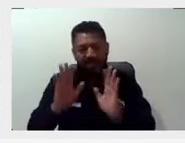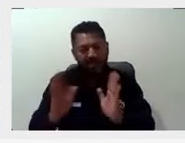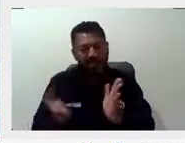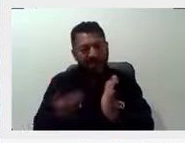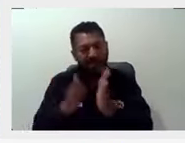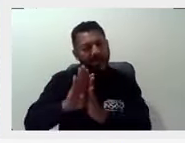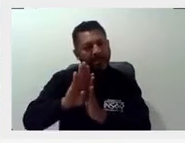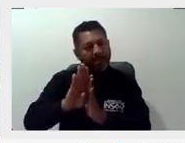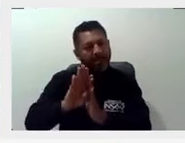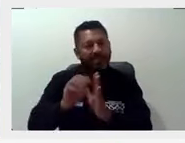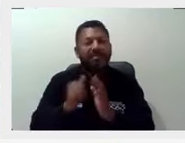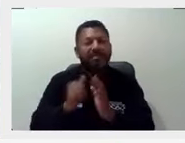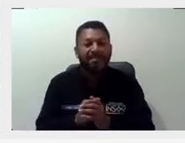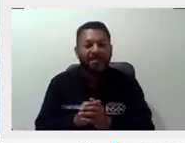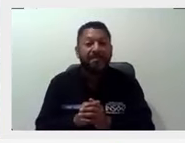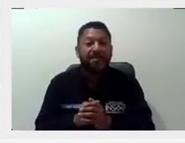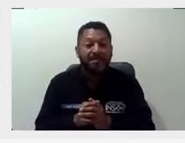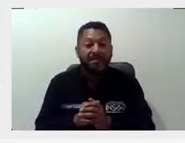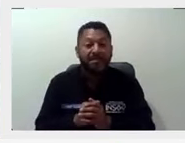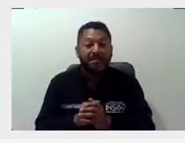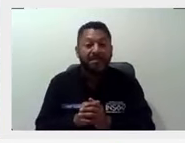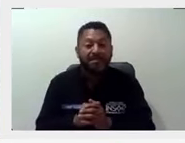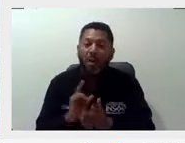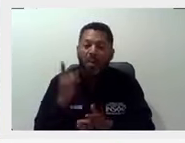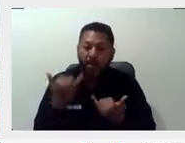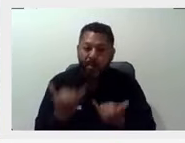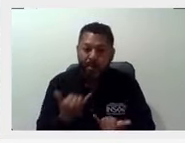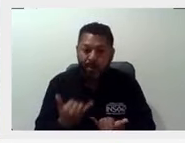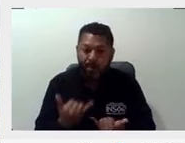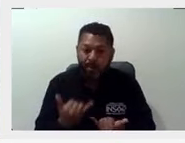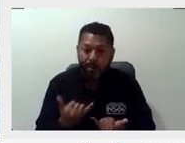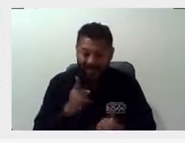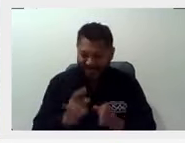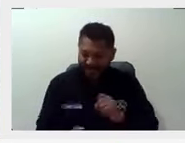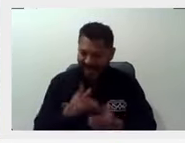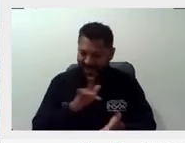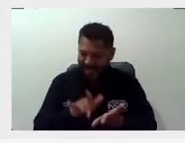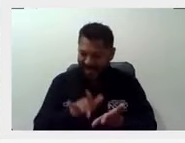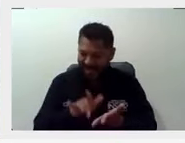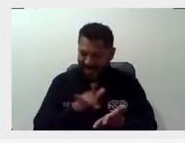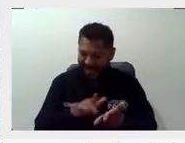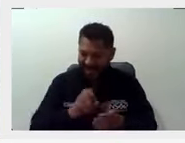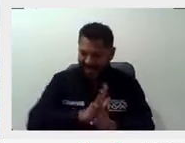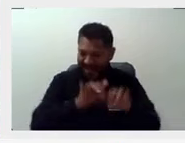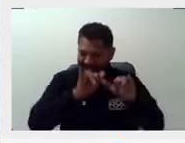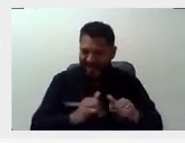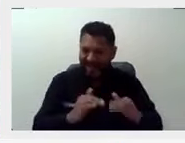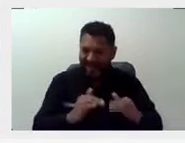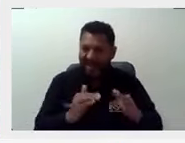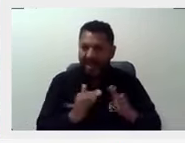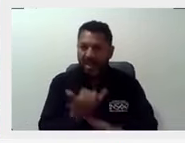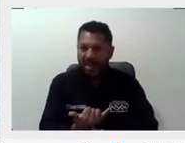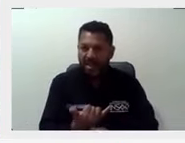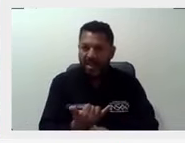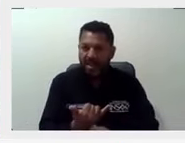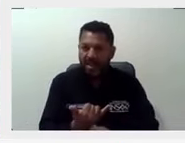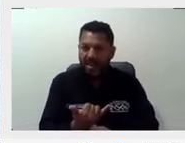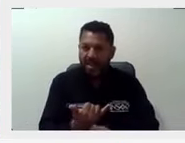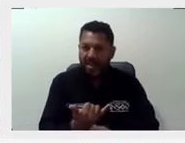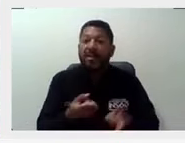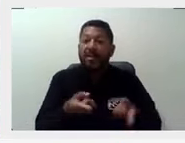no solamente con esta crisis y con esta cuarentena y con este cerramiento y con este confinamiento, hemos aprendido